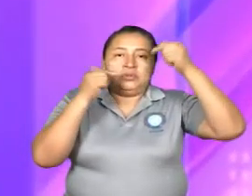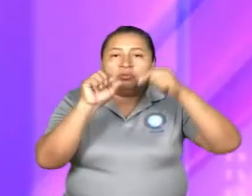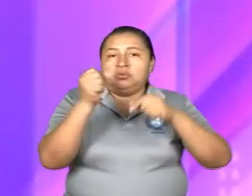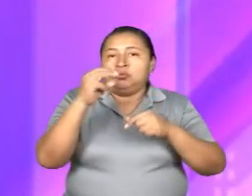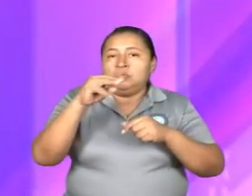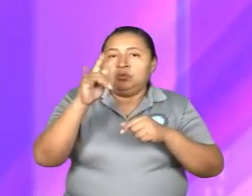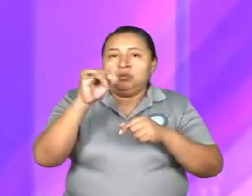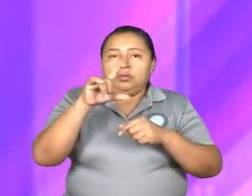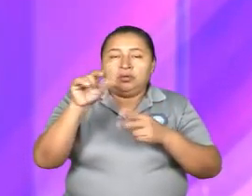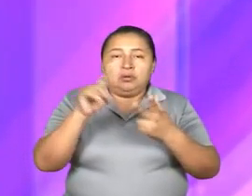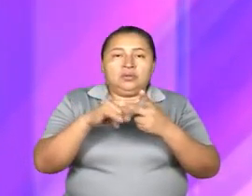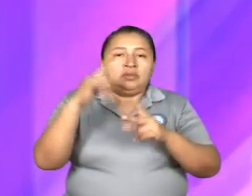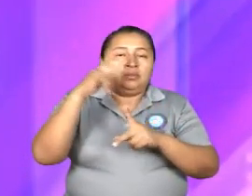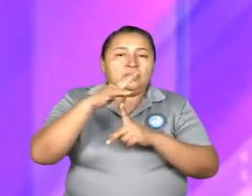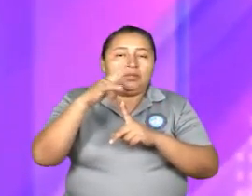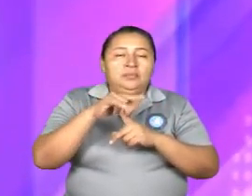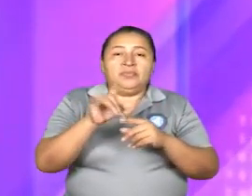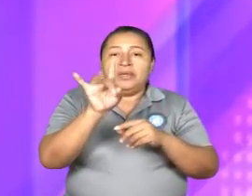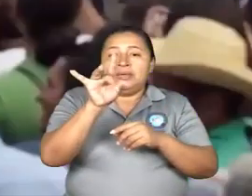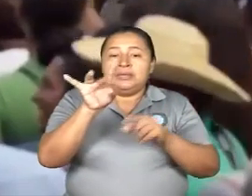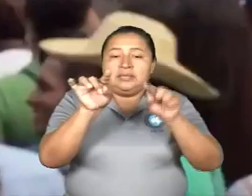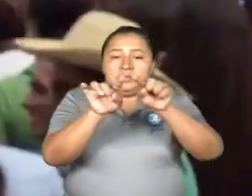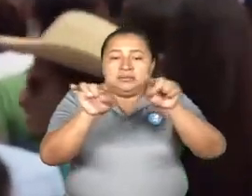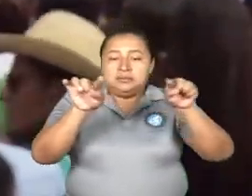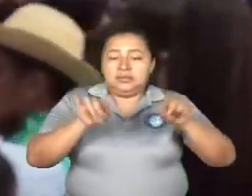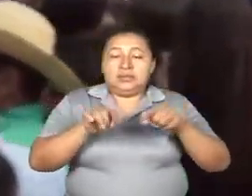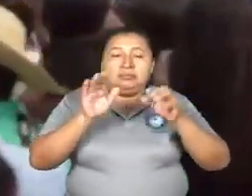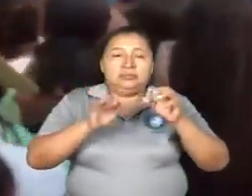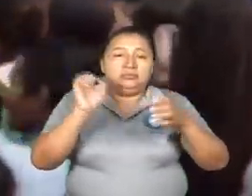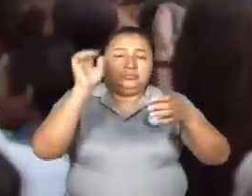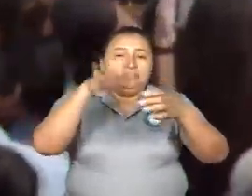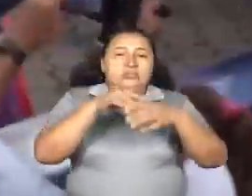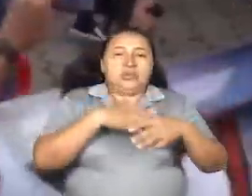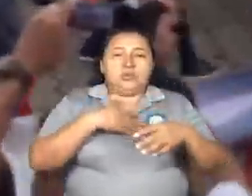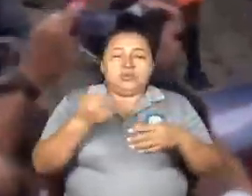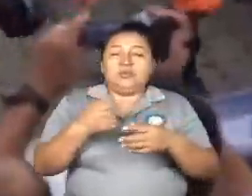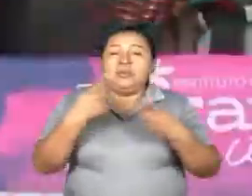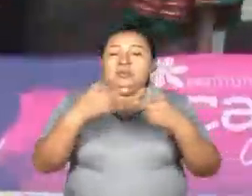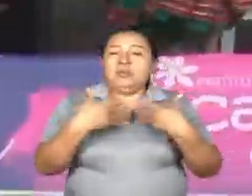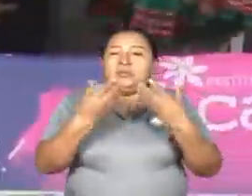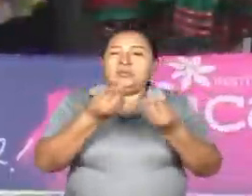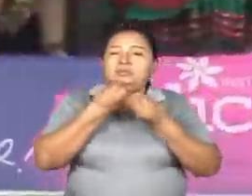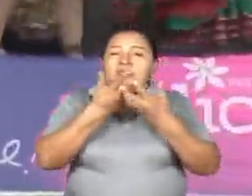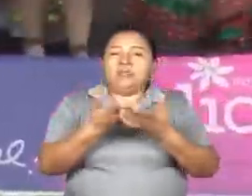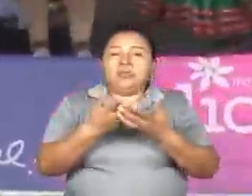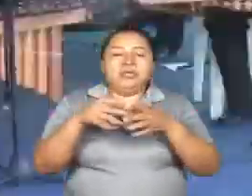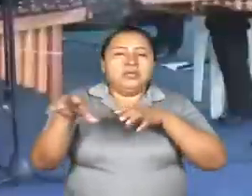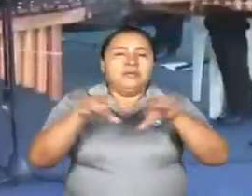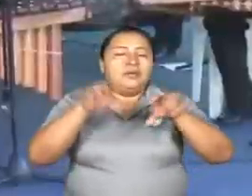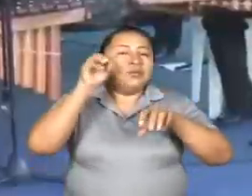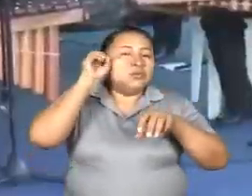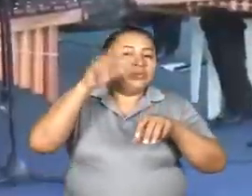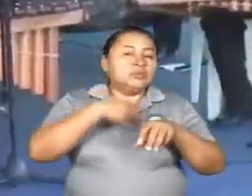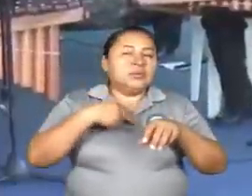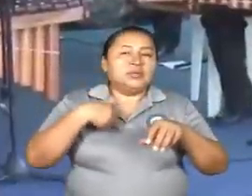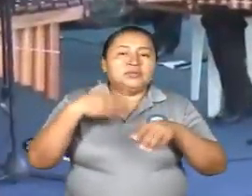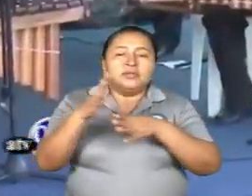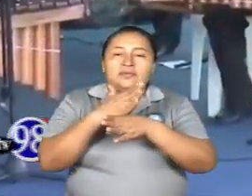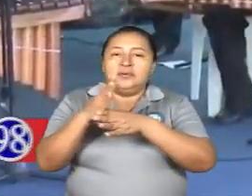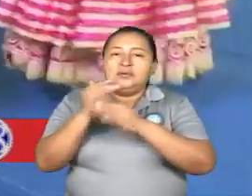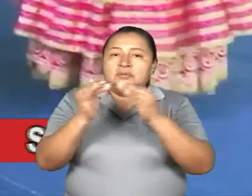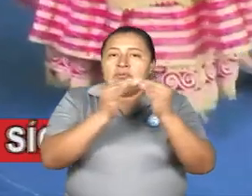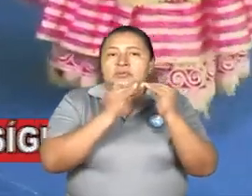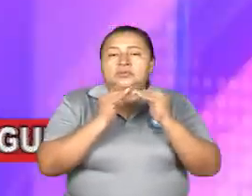y 15 canchas mejoradas. A su vez, anunció las festividades turísticas que se realizarán en diferentes